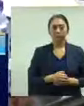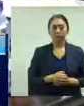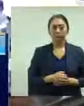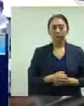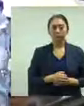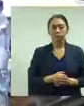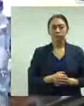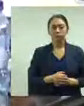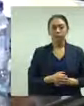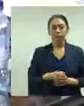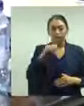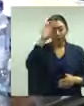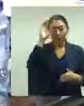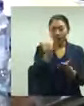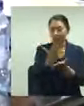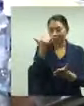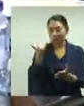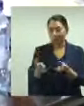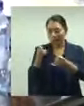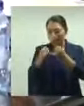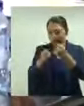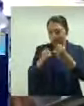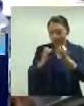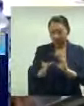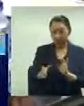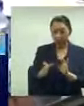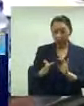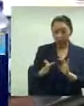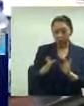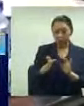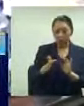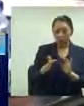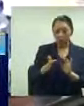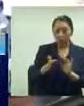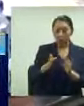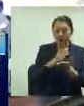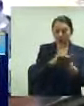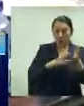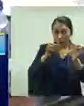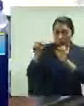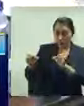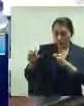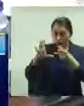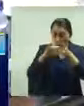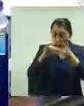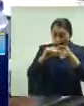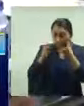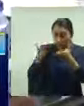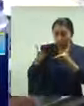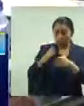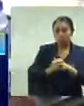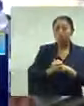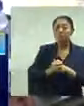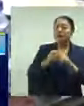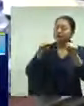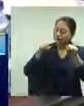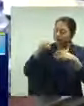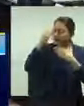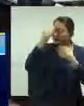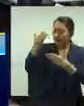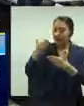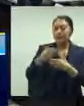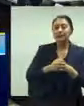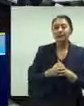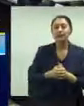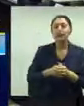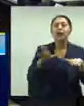Salud? Creo que vamos concluyendo. No sé si alguien tiene algún comentario adicional. Solo, si me permite. Sorunops. Señor diputado, gracias. Solo